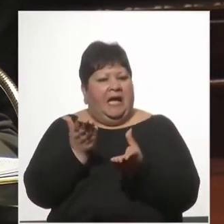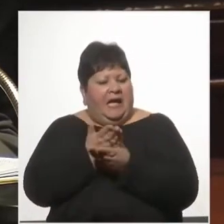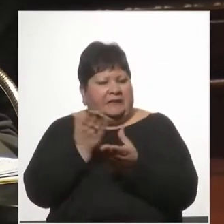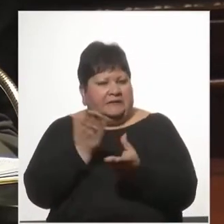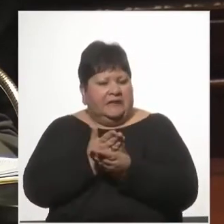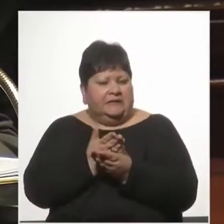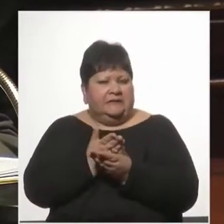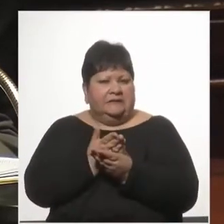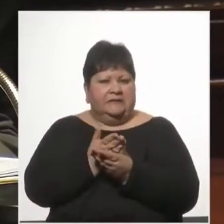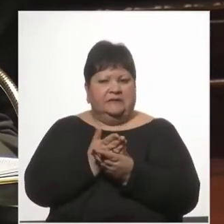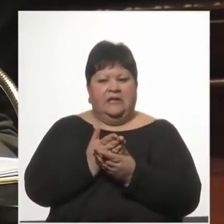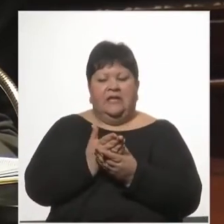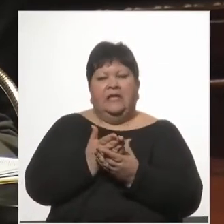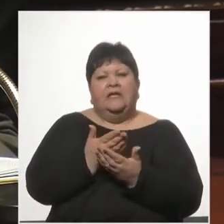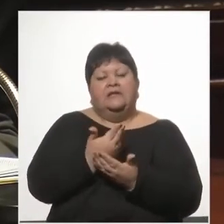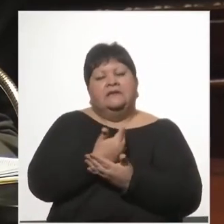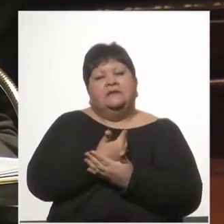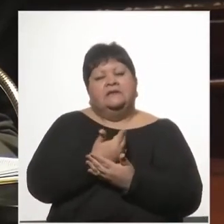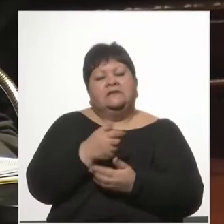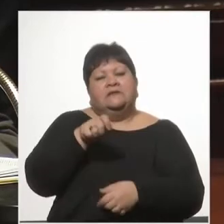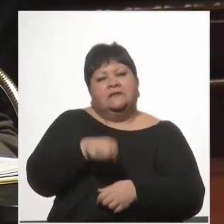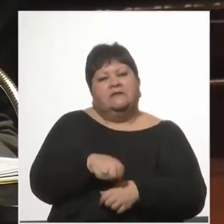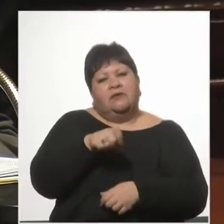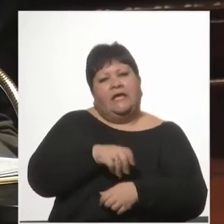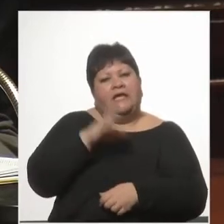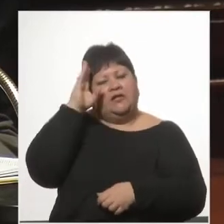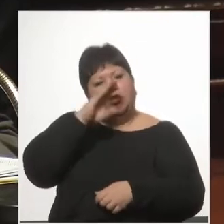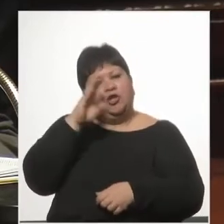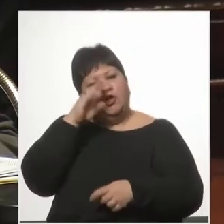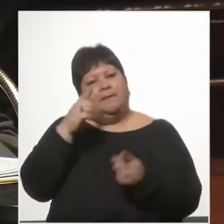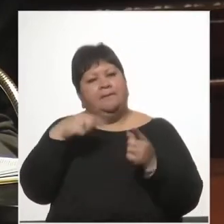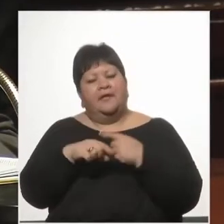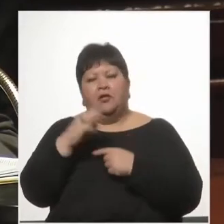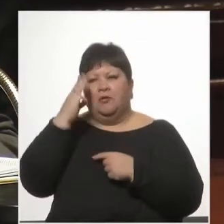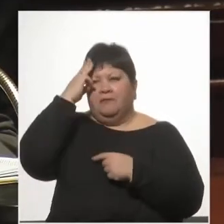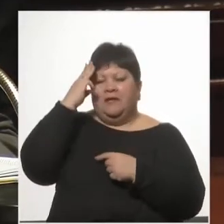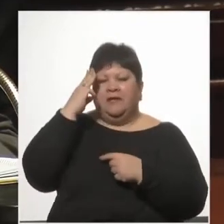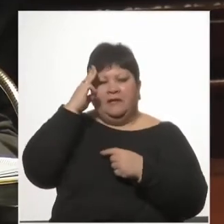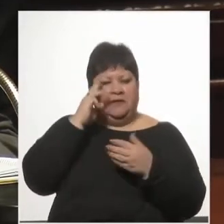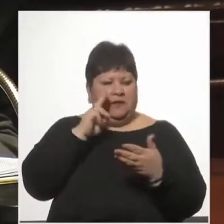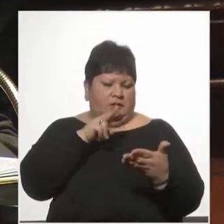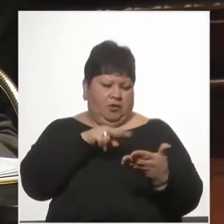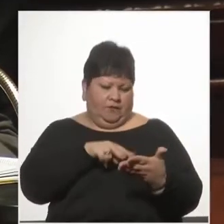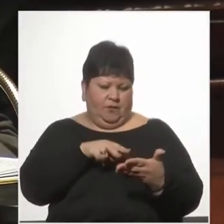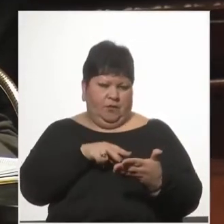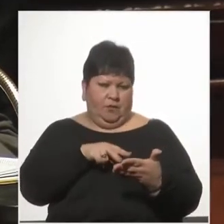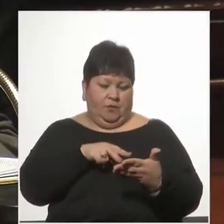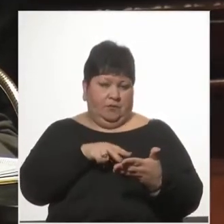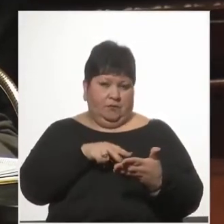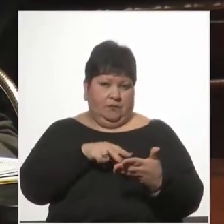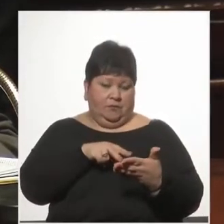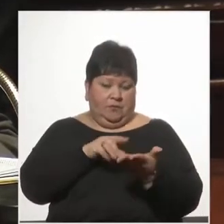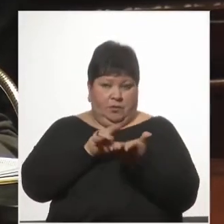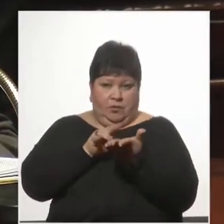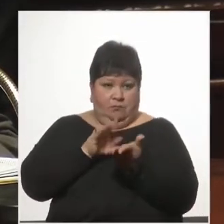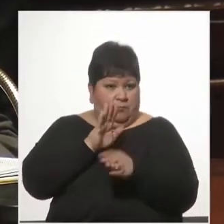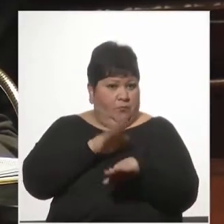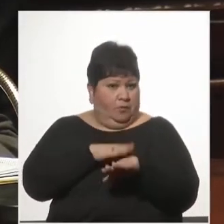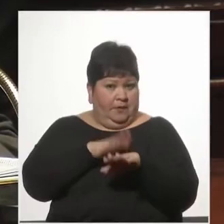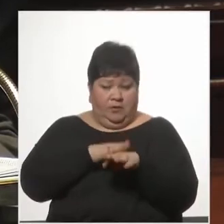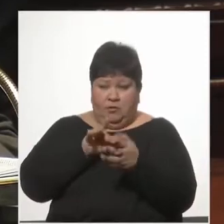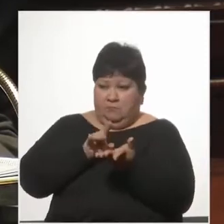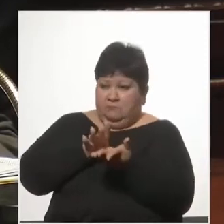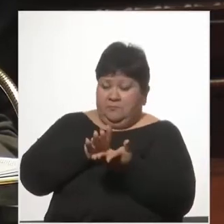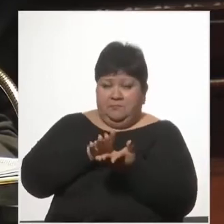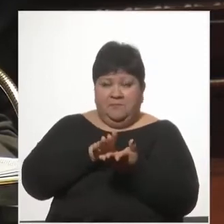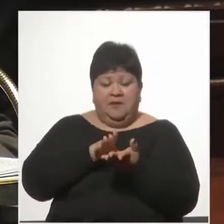había leído. Sin embargo, el general Manini vio el expediente arriba de su escritorio cuando lo destituyó. Vázquez responsabiliza al